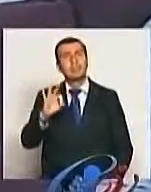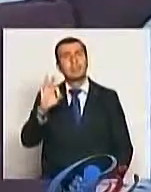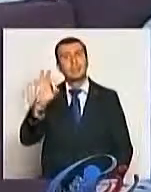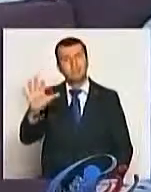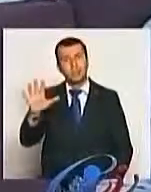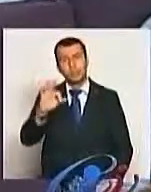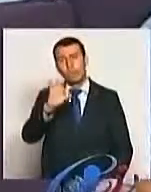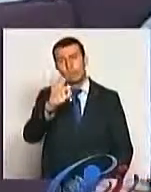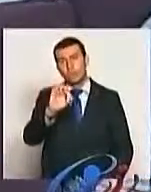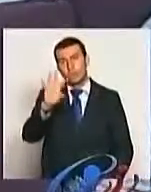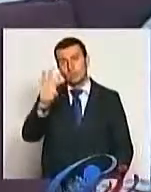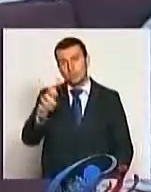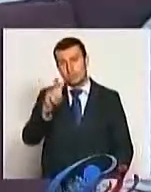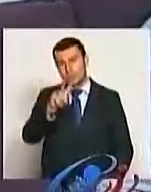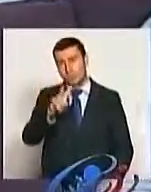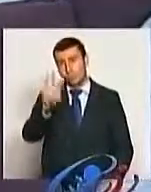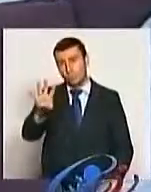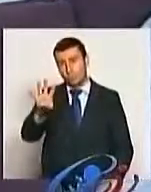335-8924.